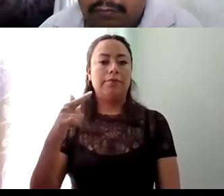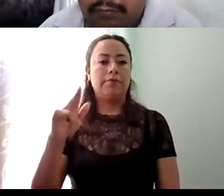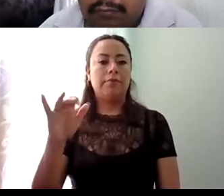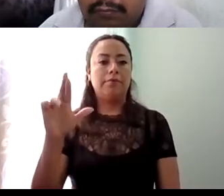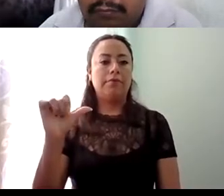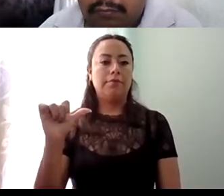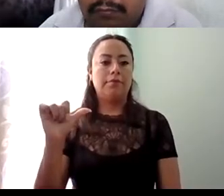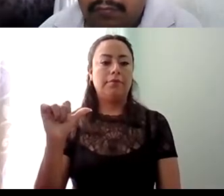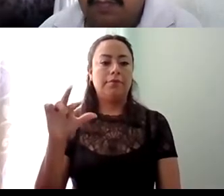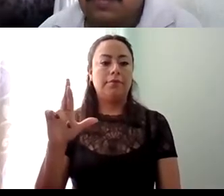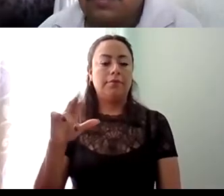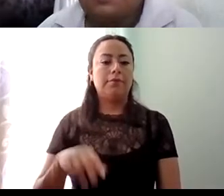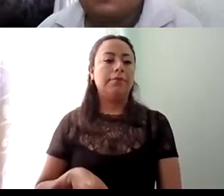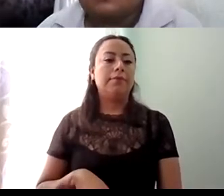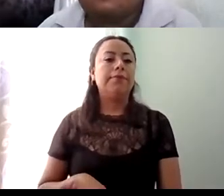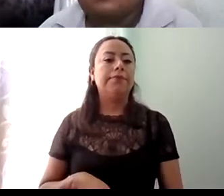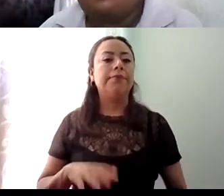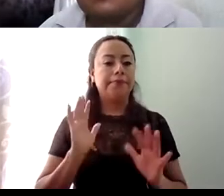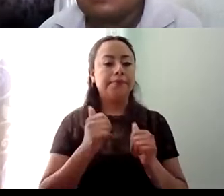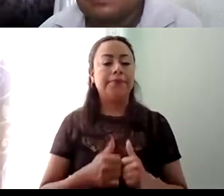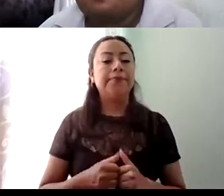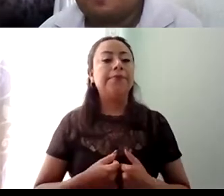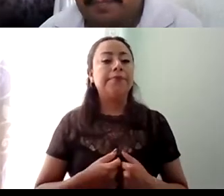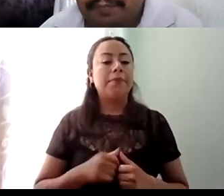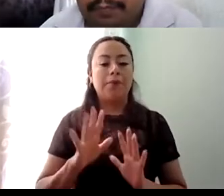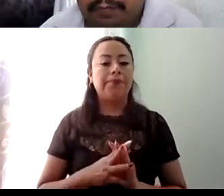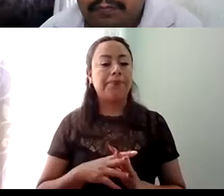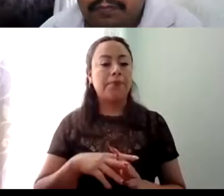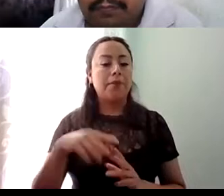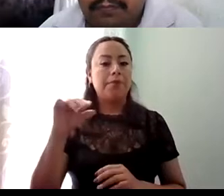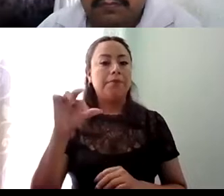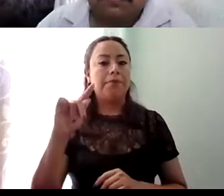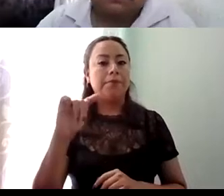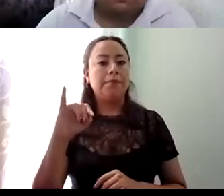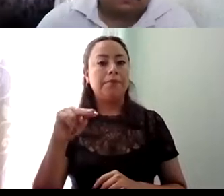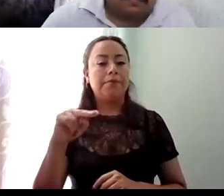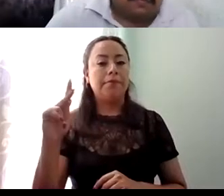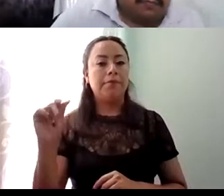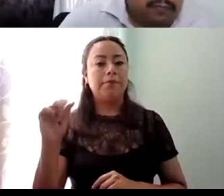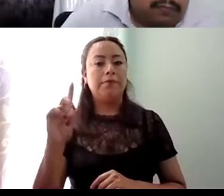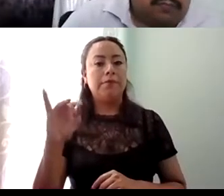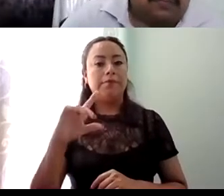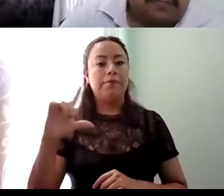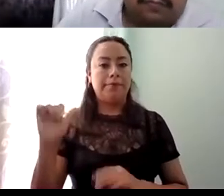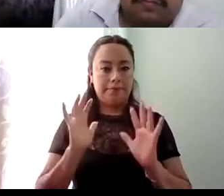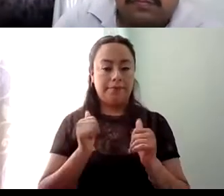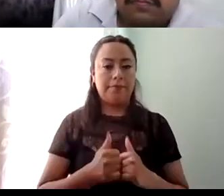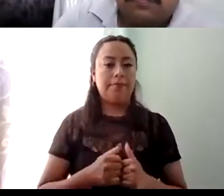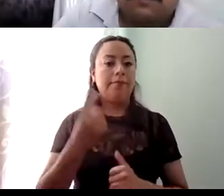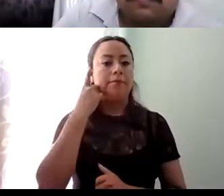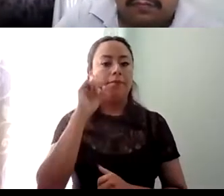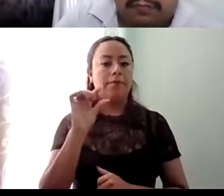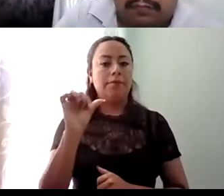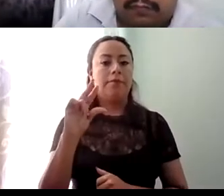Diputado José Martín Padilla Sánchez. Martín Padilla, presente. Diputada Ana Cristina Trejo Hernández.